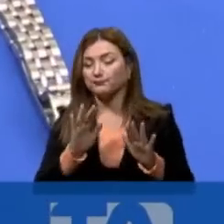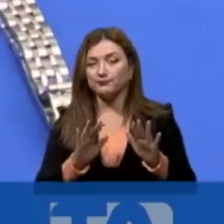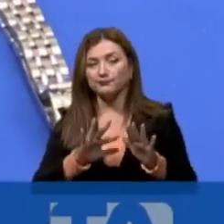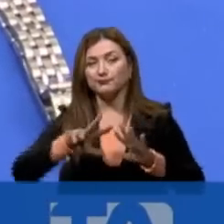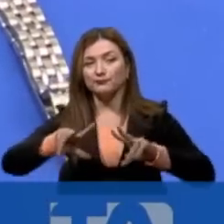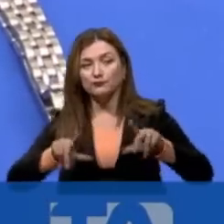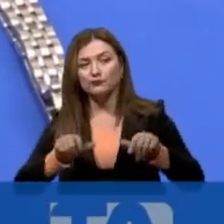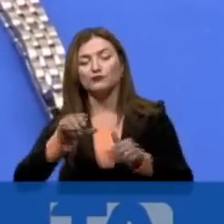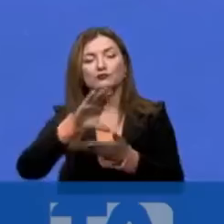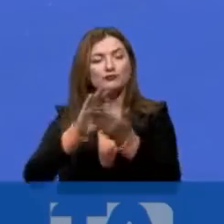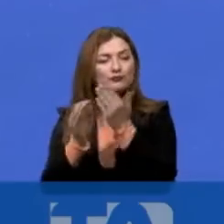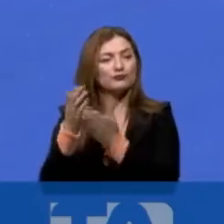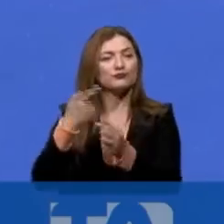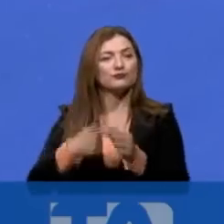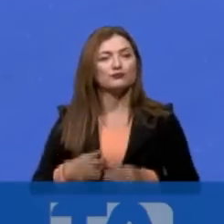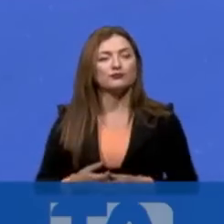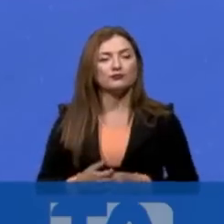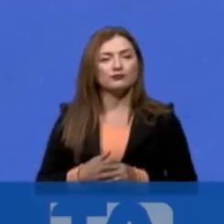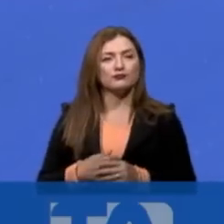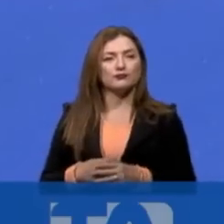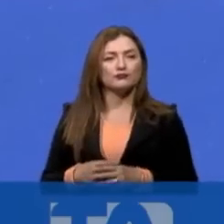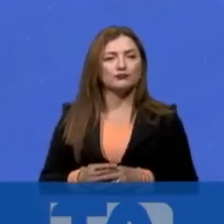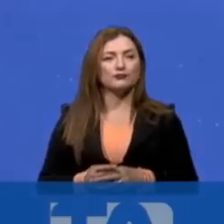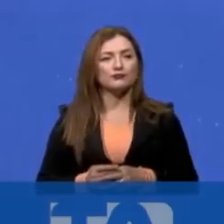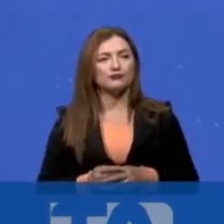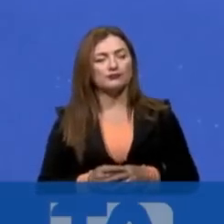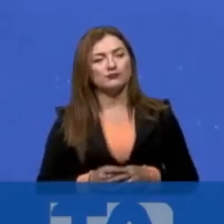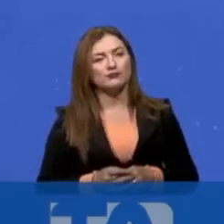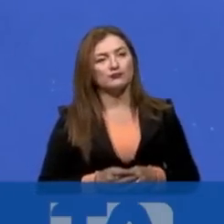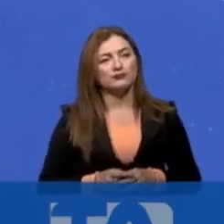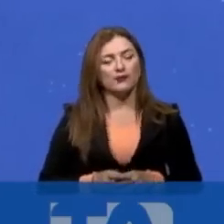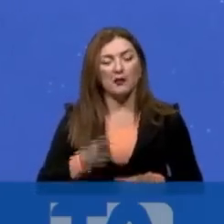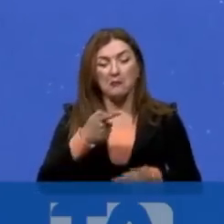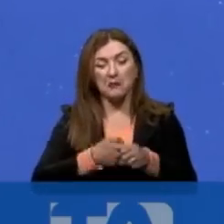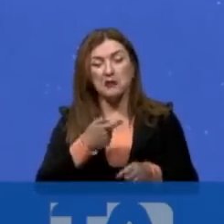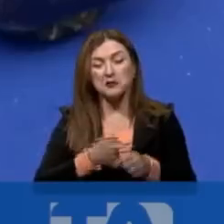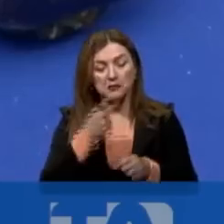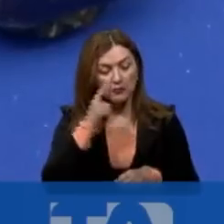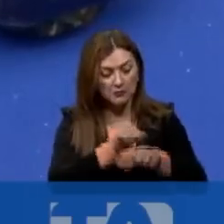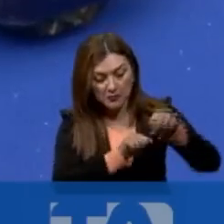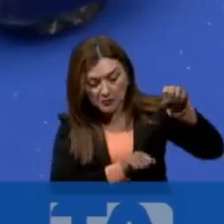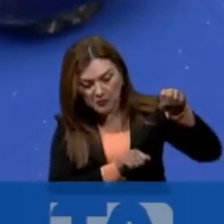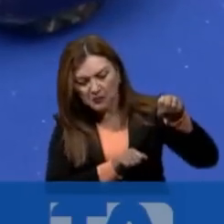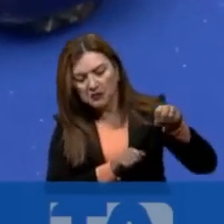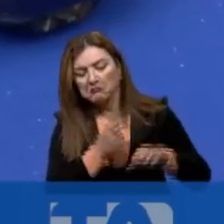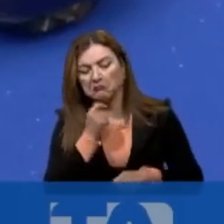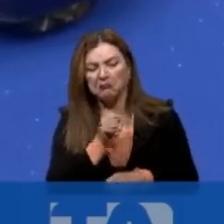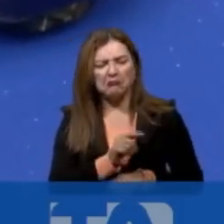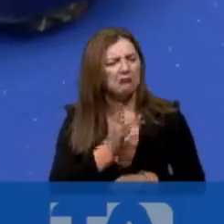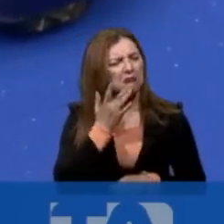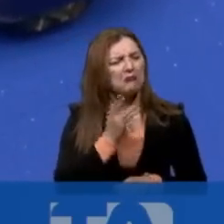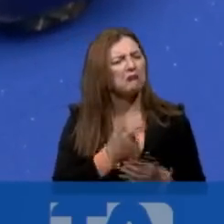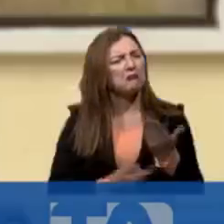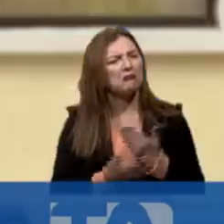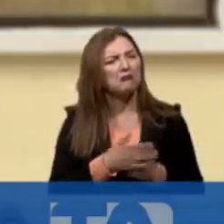delitos en el centro de la capital. Y algo puntual que se logró encontrar, que se realizará el trámite respectivo enviándolo a criminalística, a